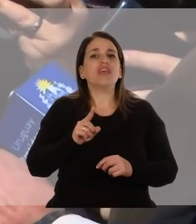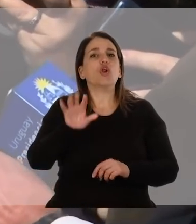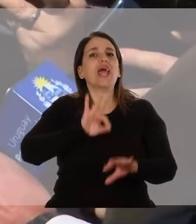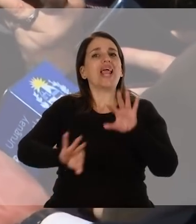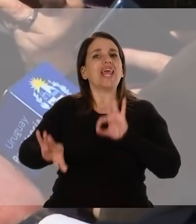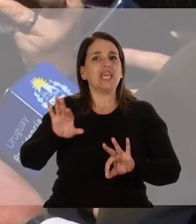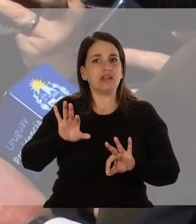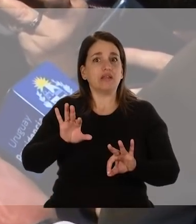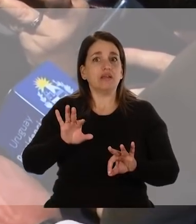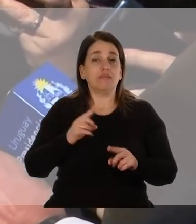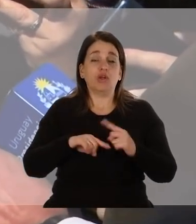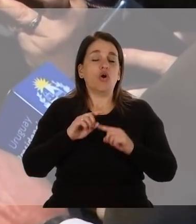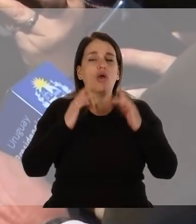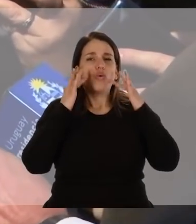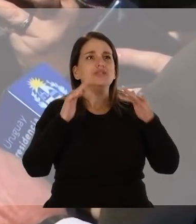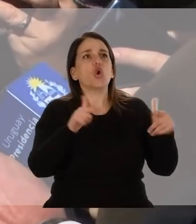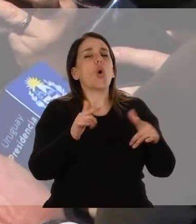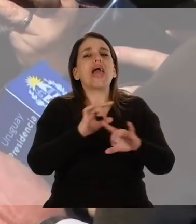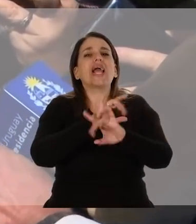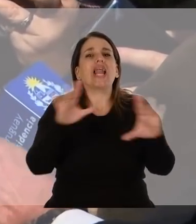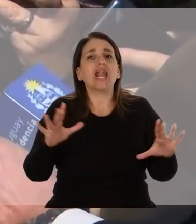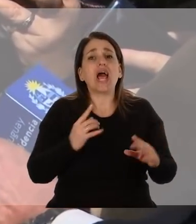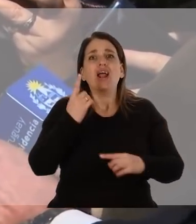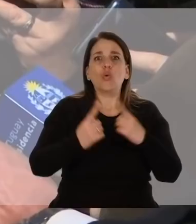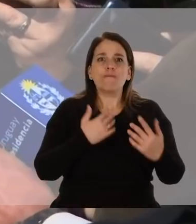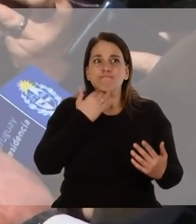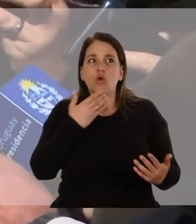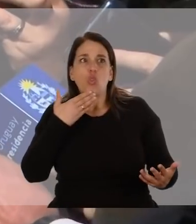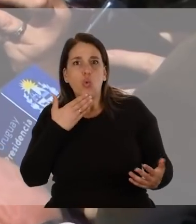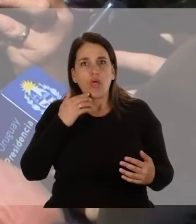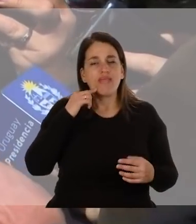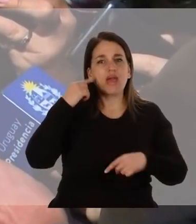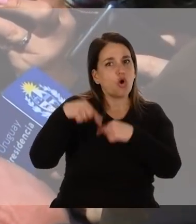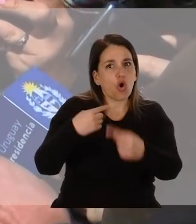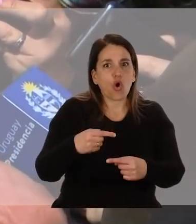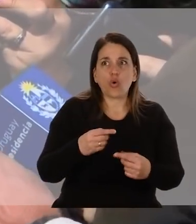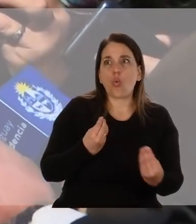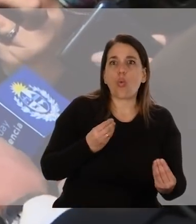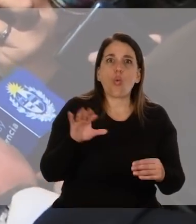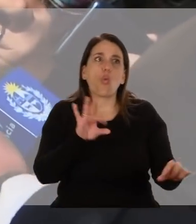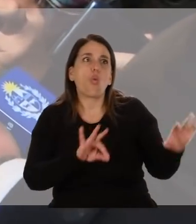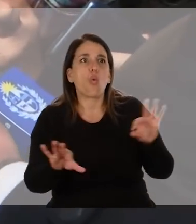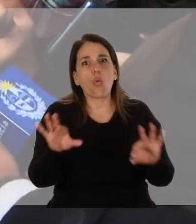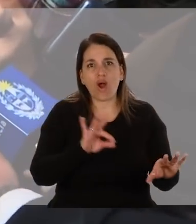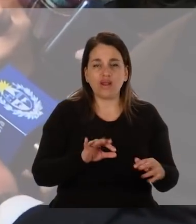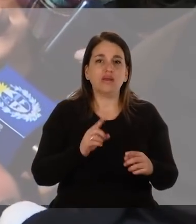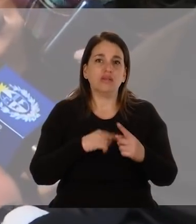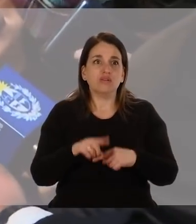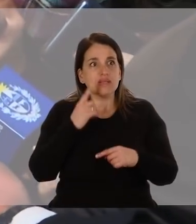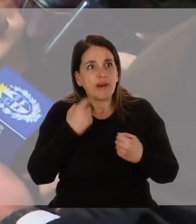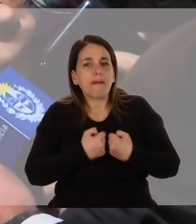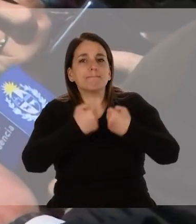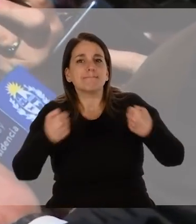que elegir, cuando la vocación no es del todo clara, quizá a uno se le amputa seguir teniendo esa visión más